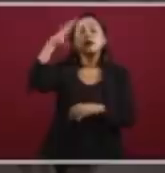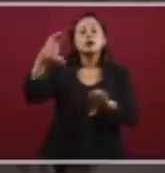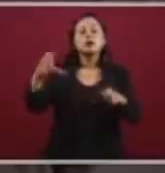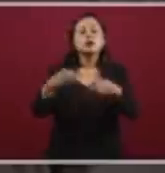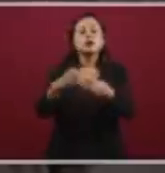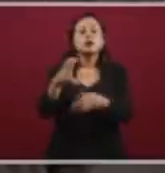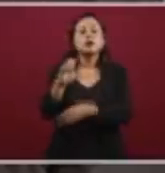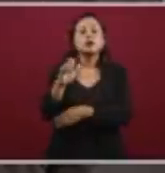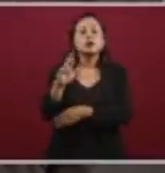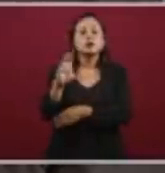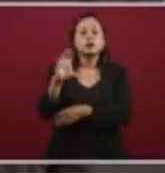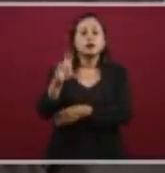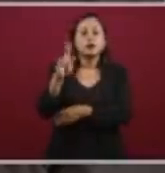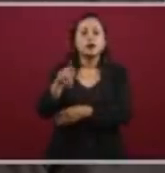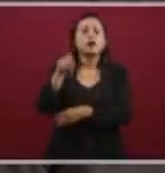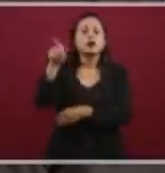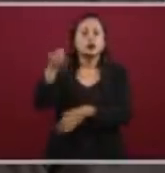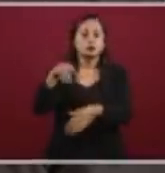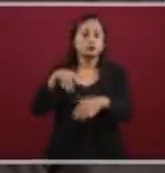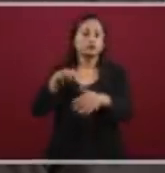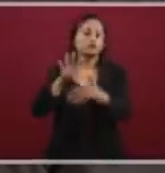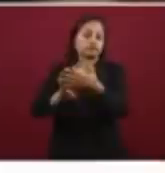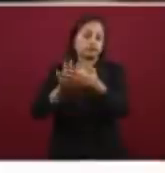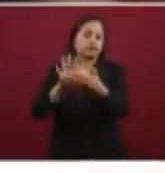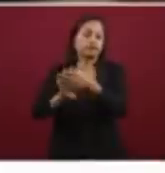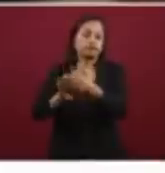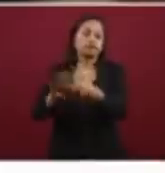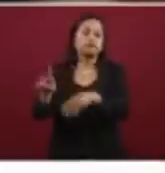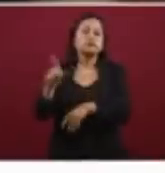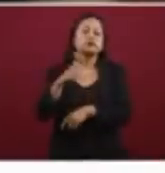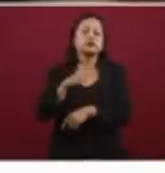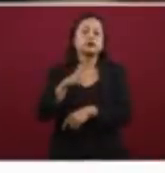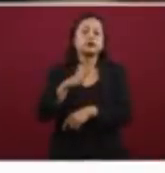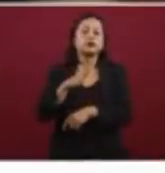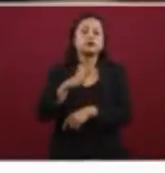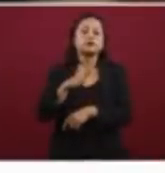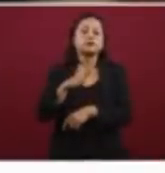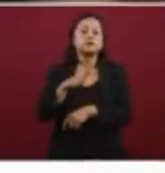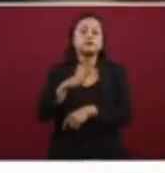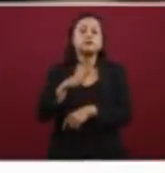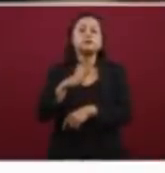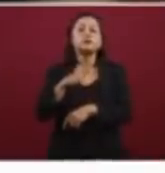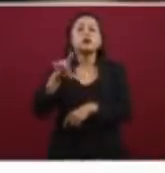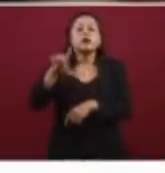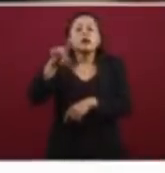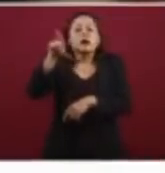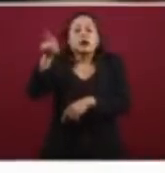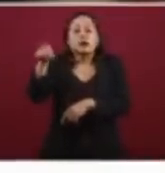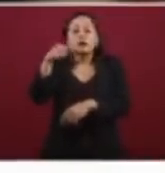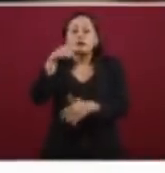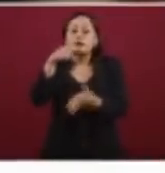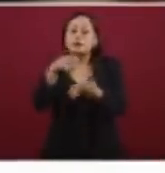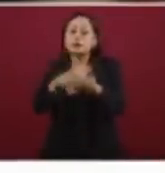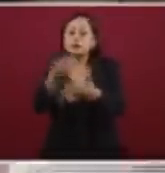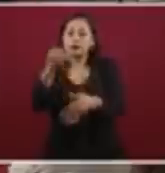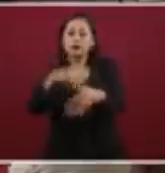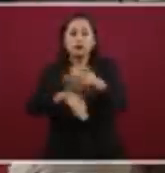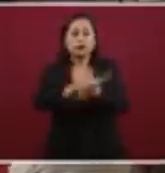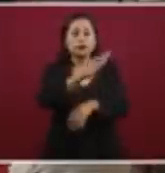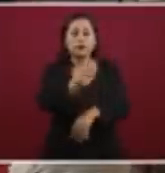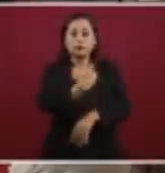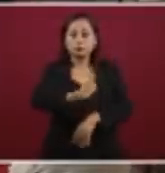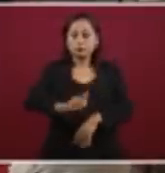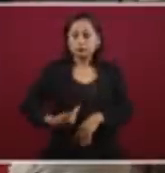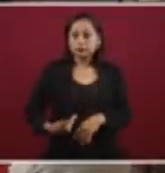prisión y donde envía un documento a la presidencia de la república- y